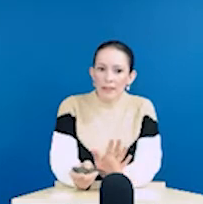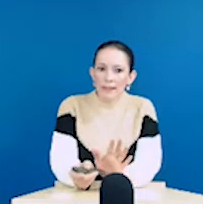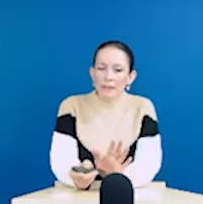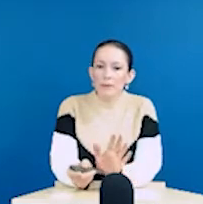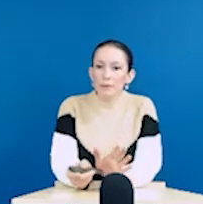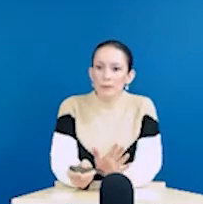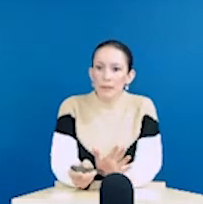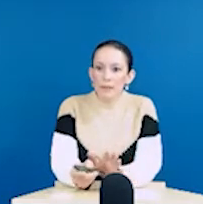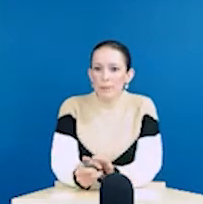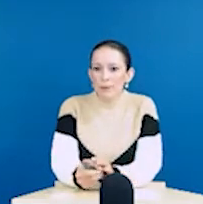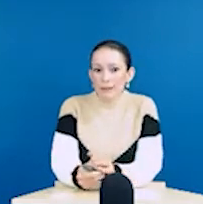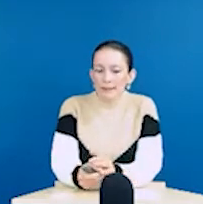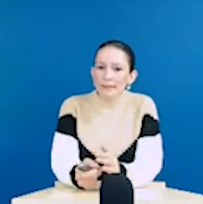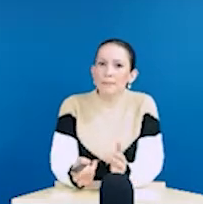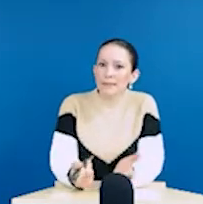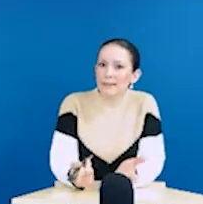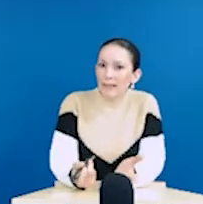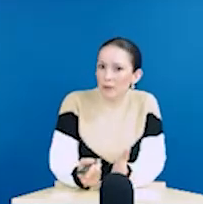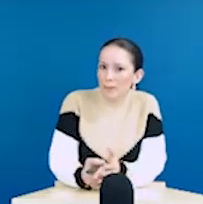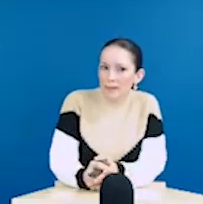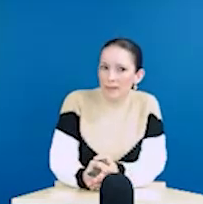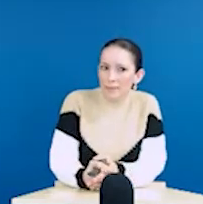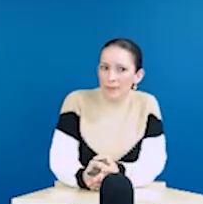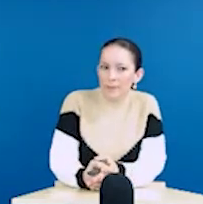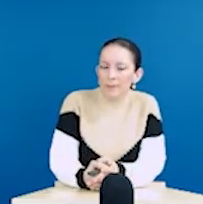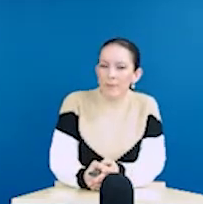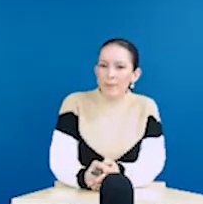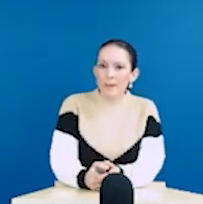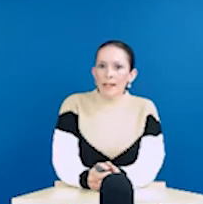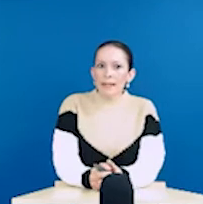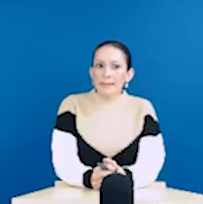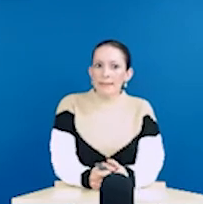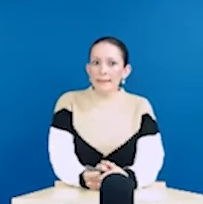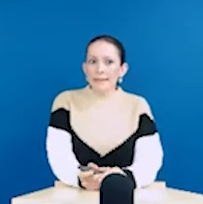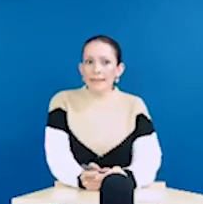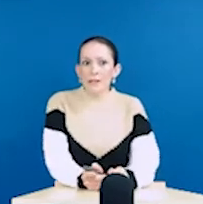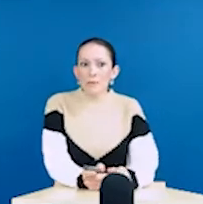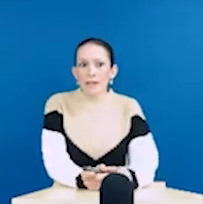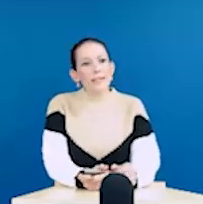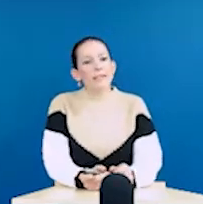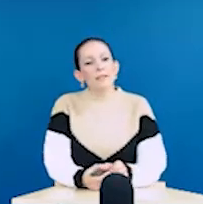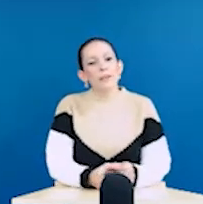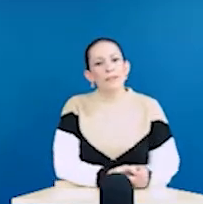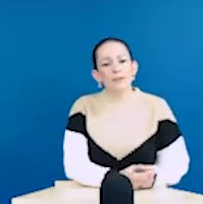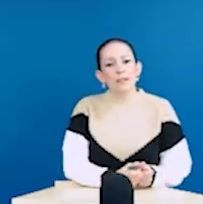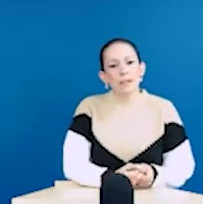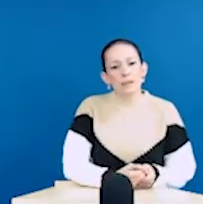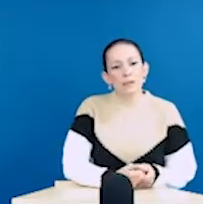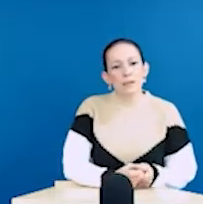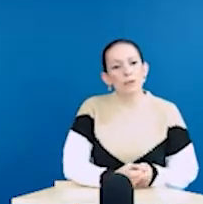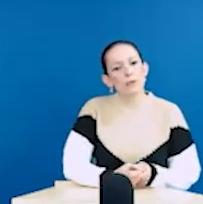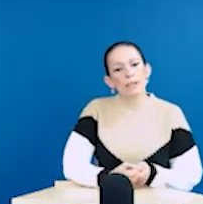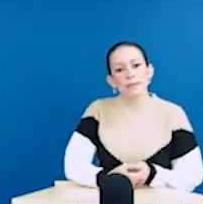definir esa conducta y poder decir, este paciente está apto para tratamiento. La tercera sería una identificación